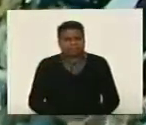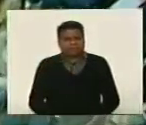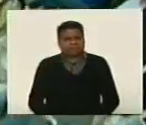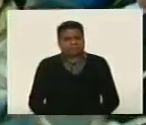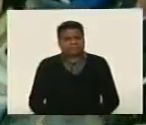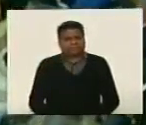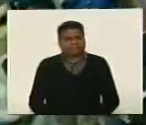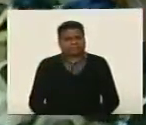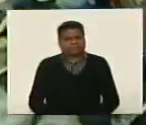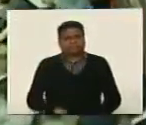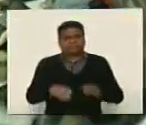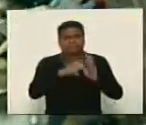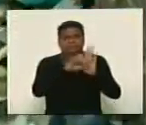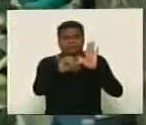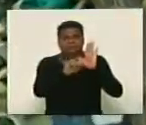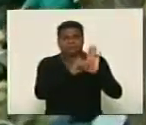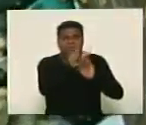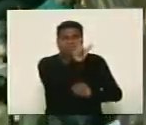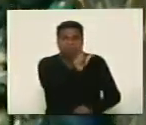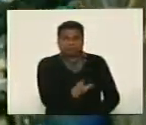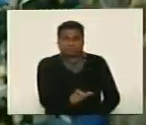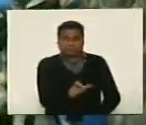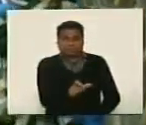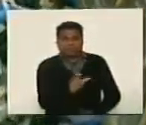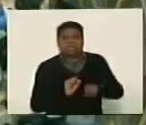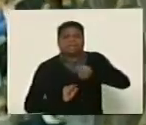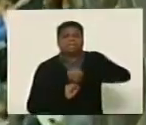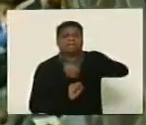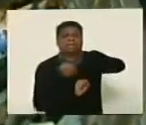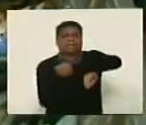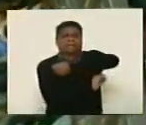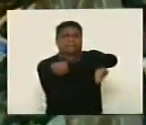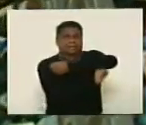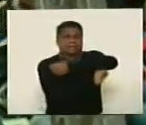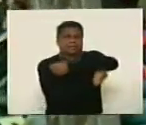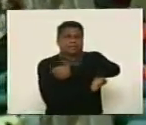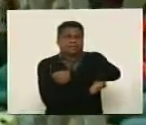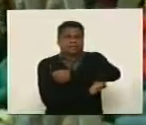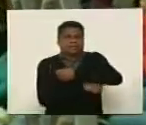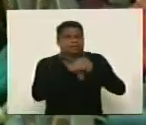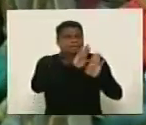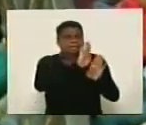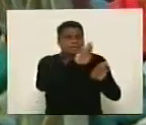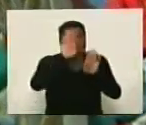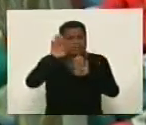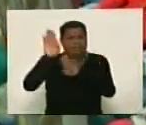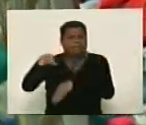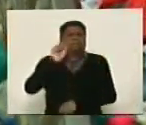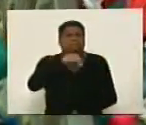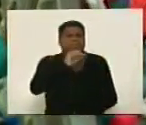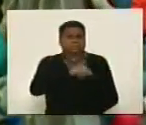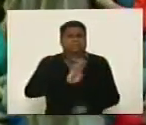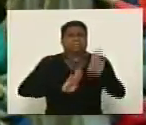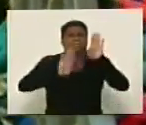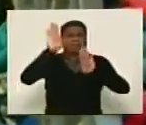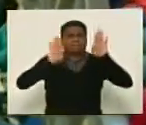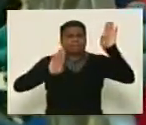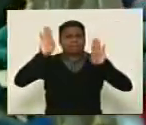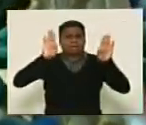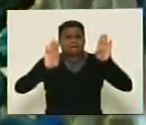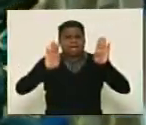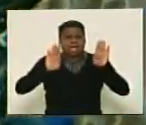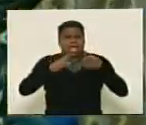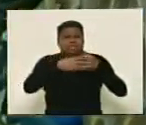camaradas constituyentistas, de que respaldemos hoy este decreto donde le decimos al dólar que hoy